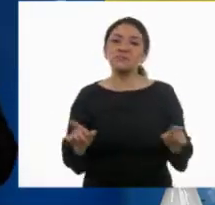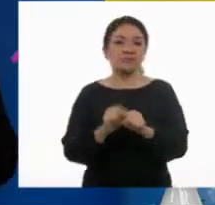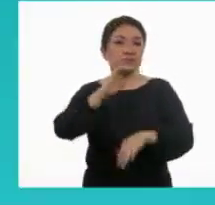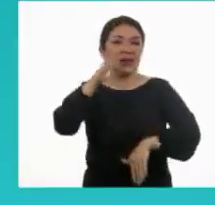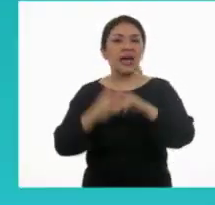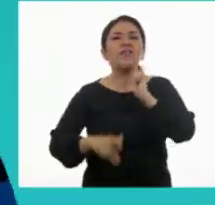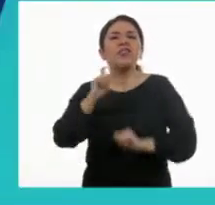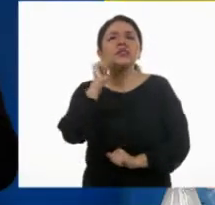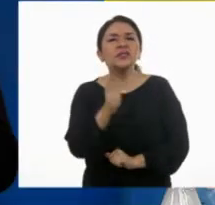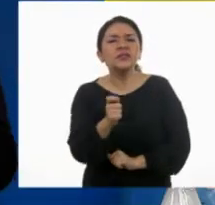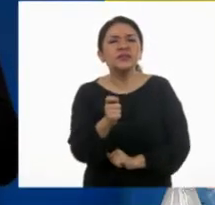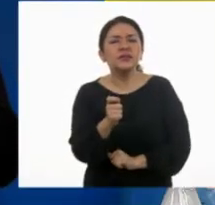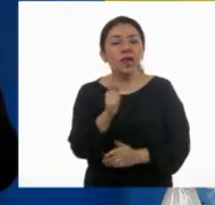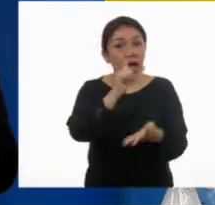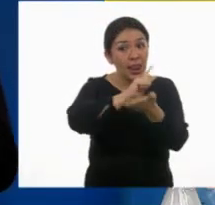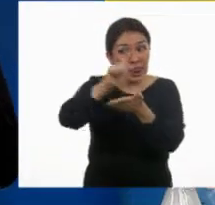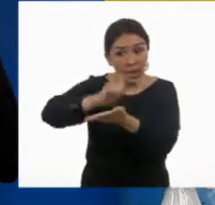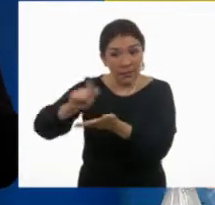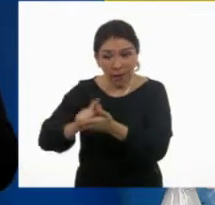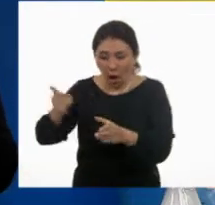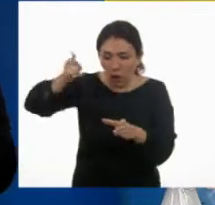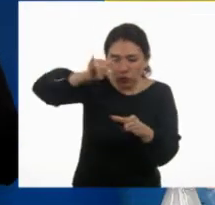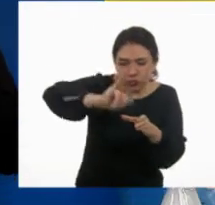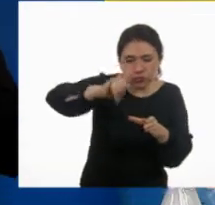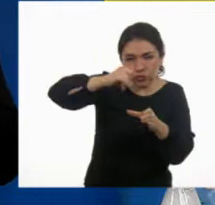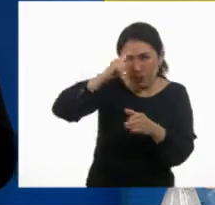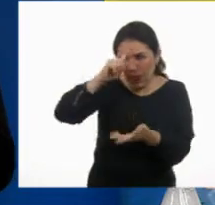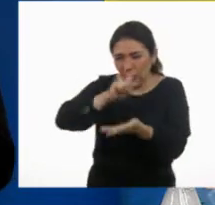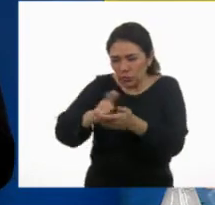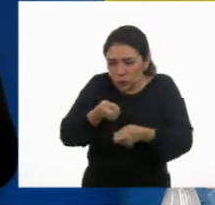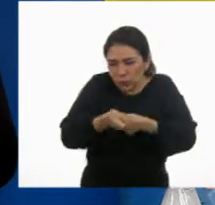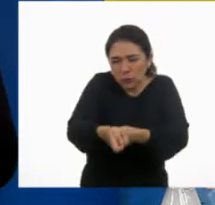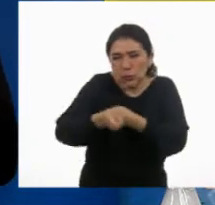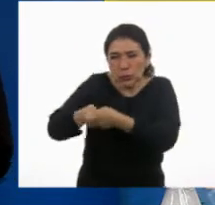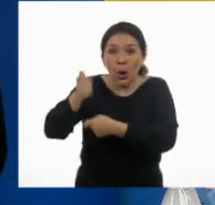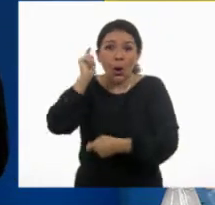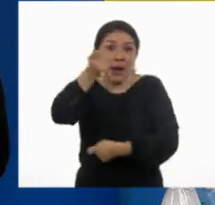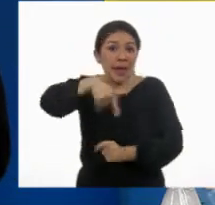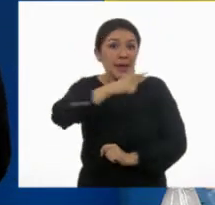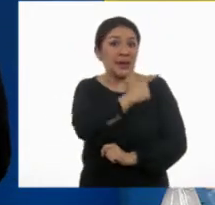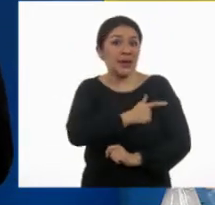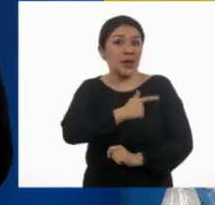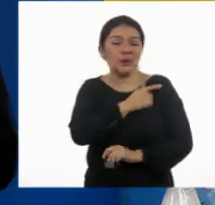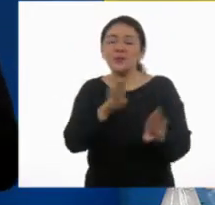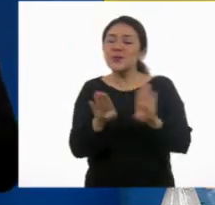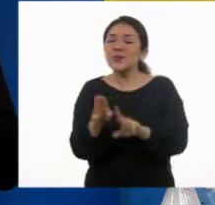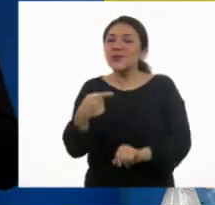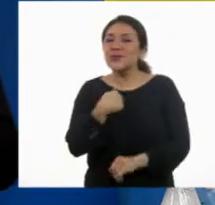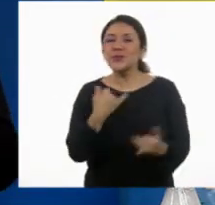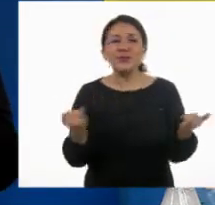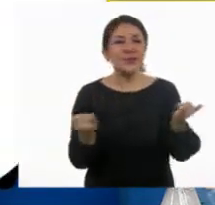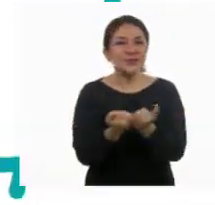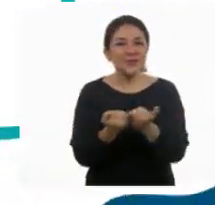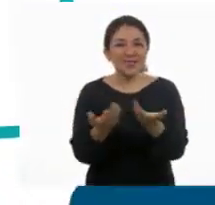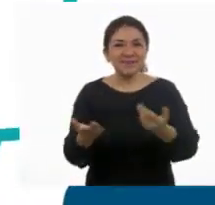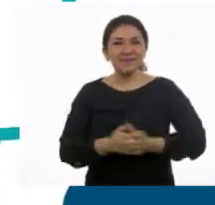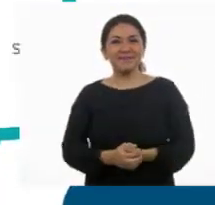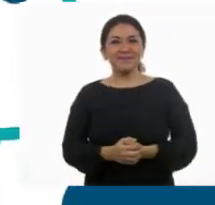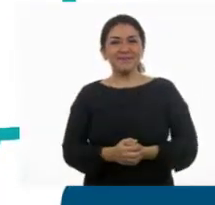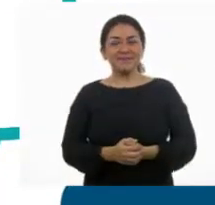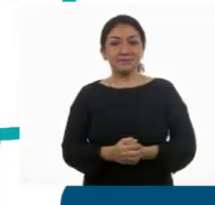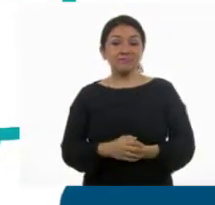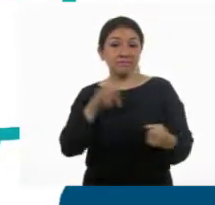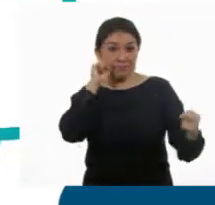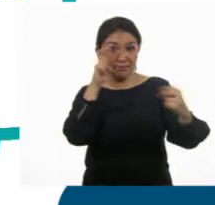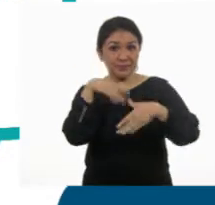con limpiar y llenar y desinfectar. Espero que lo hayan disfrutado tanto como nosotros. Hasta la